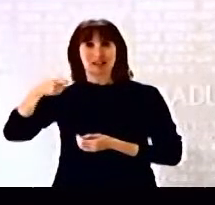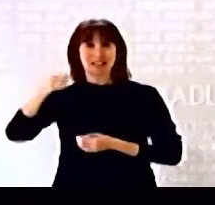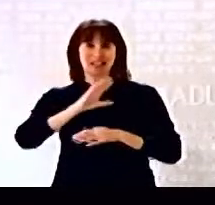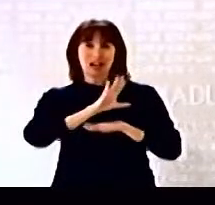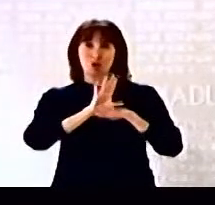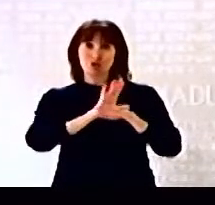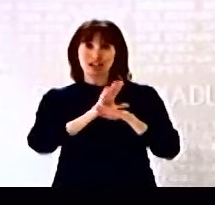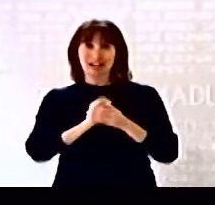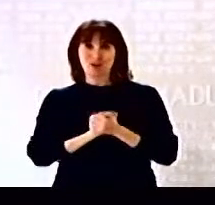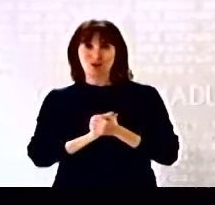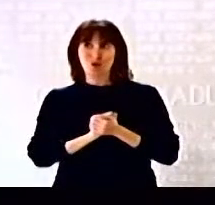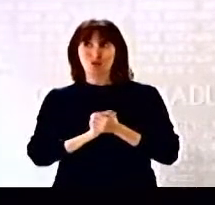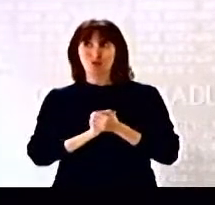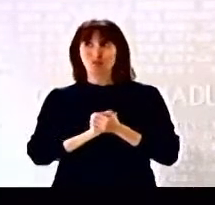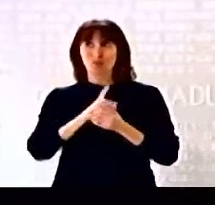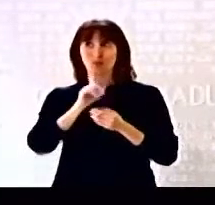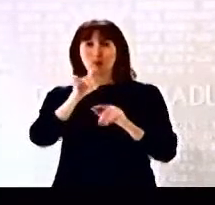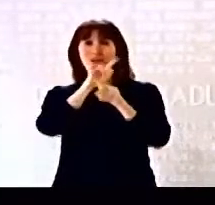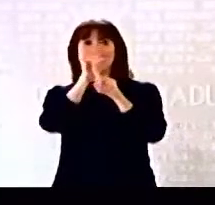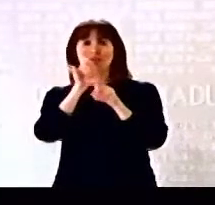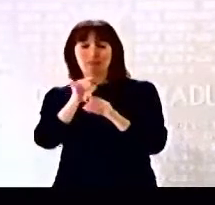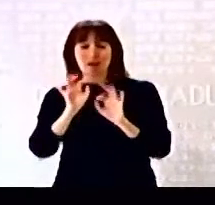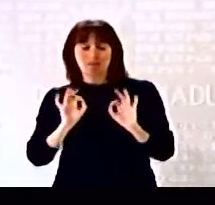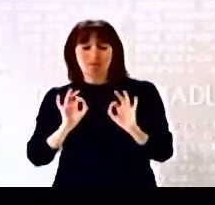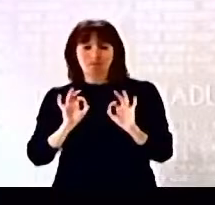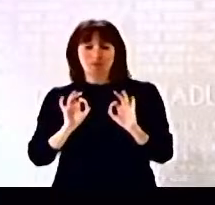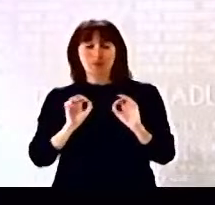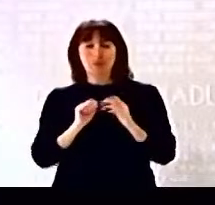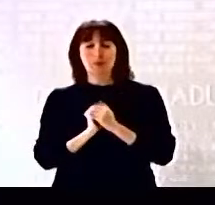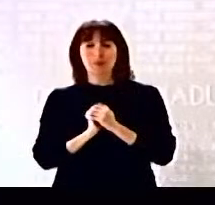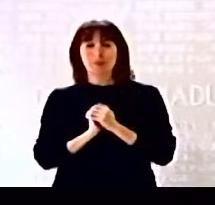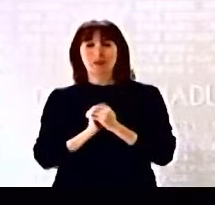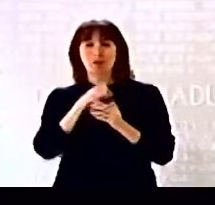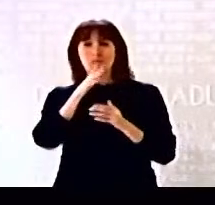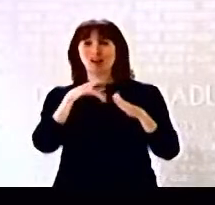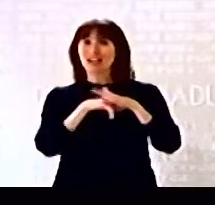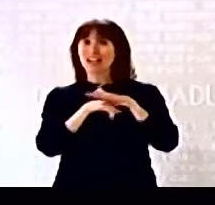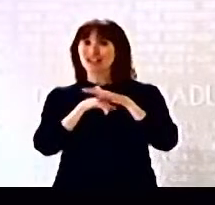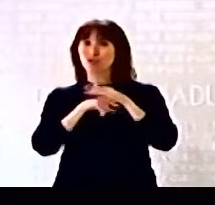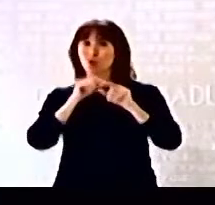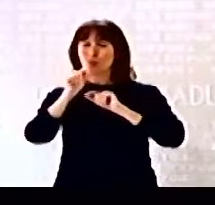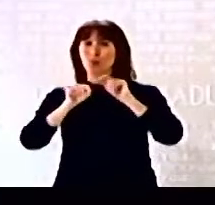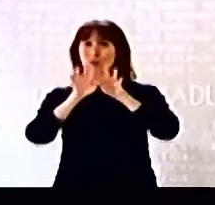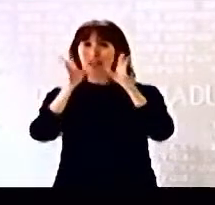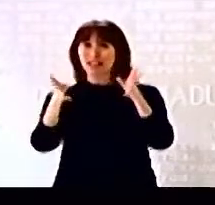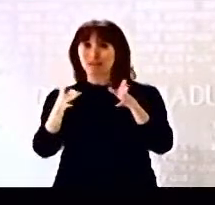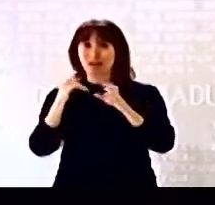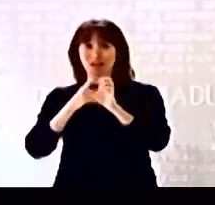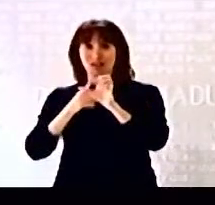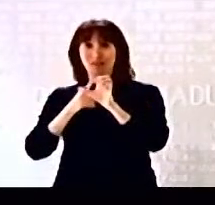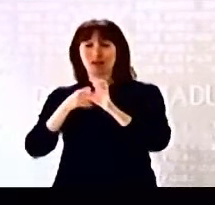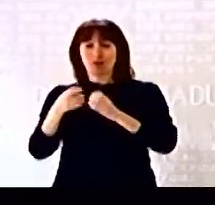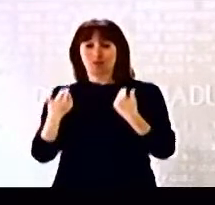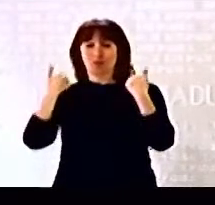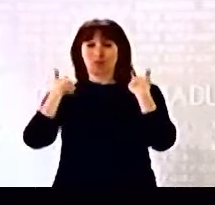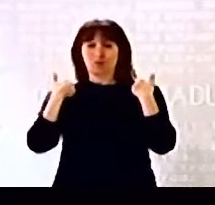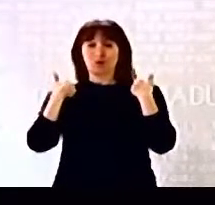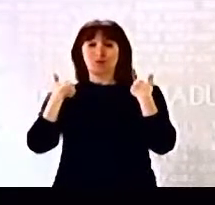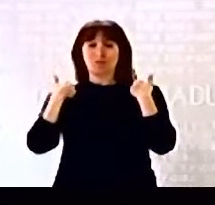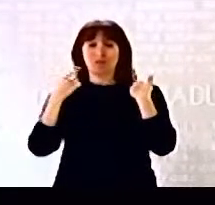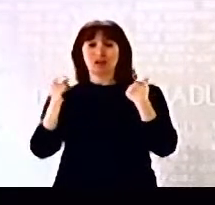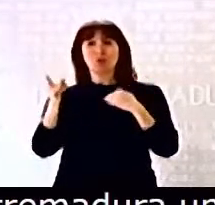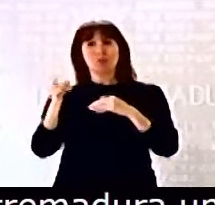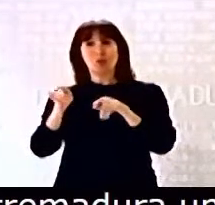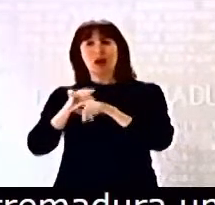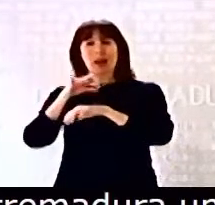consejero. Una cuestión. Como gestor de la pandemia en Extremadura, uno de los máximos exponentes y como